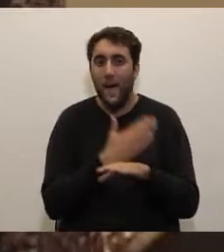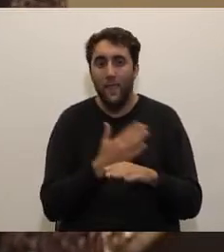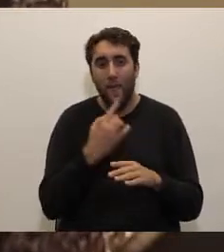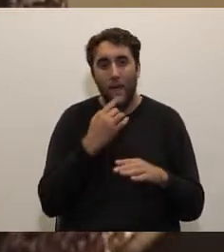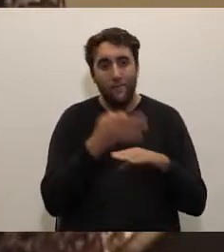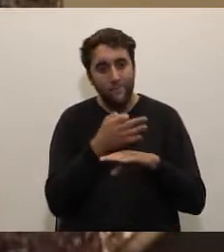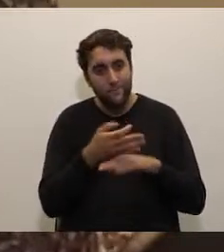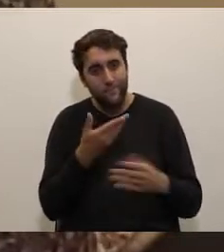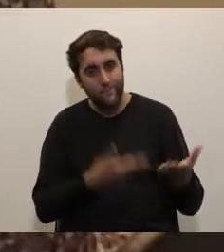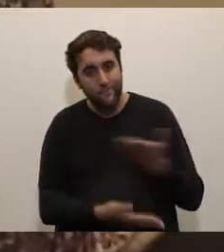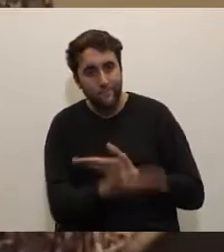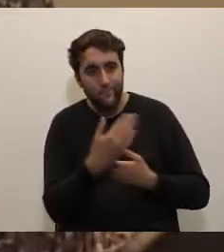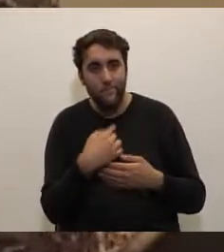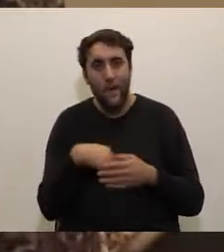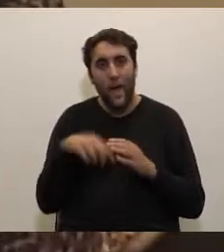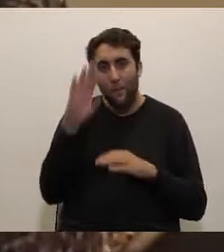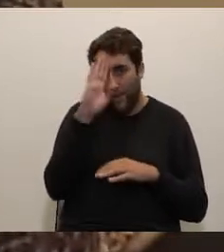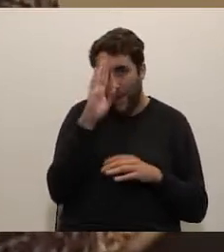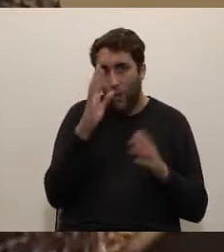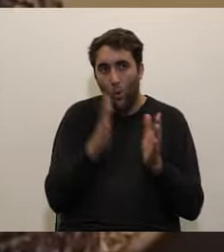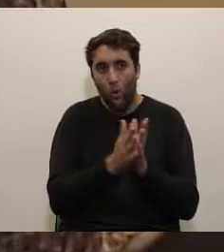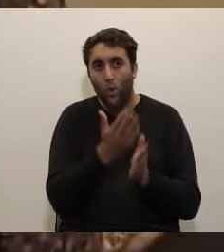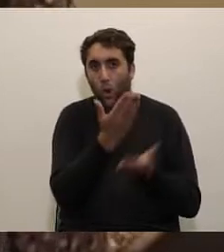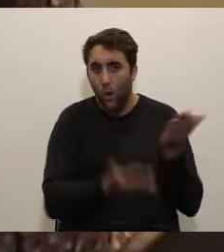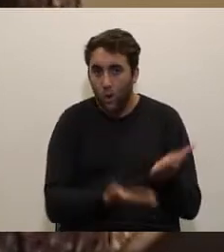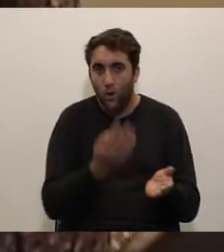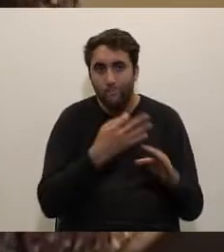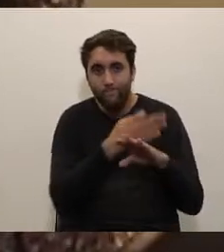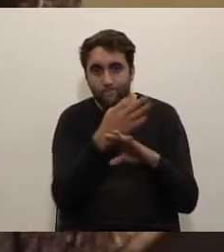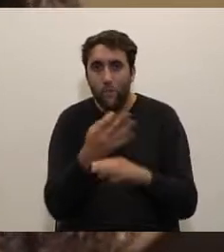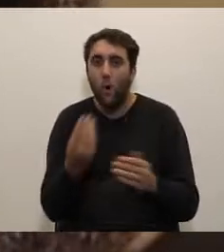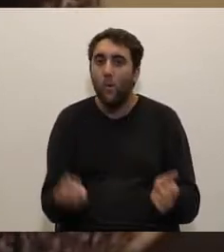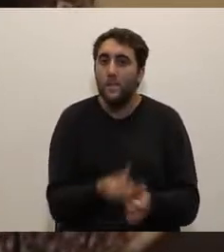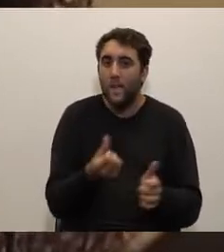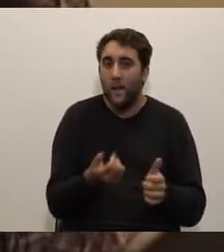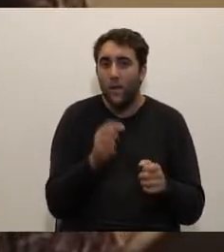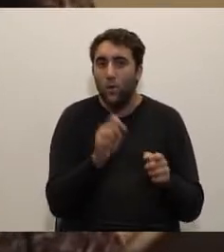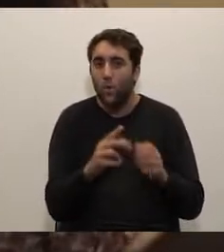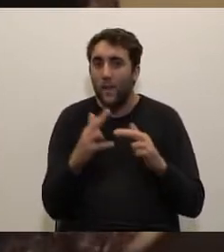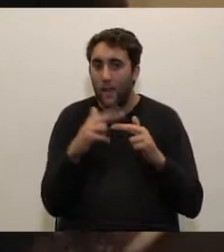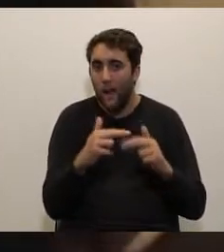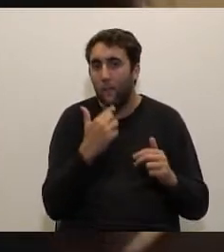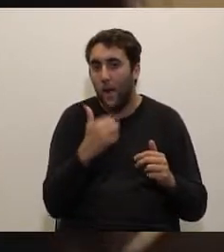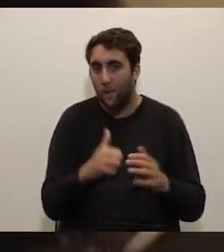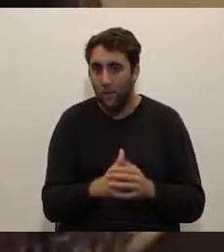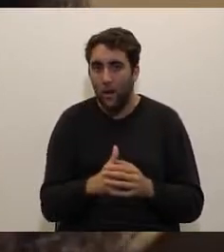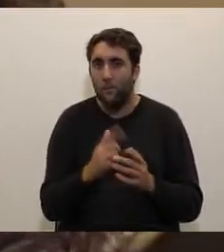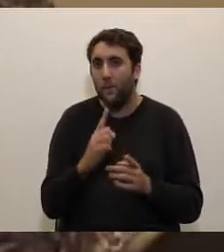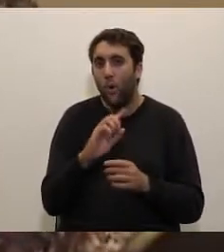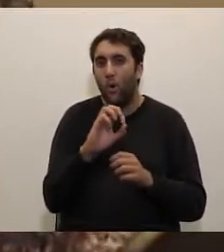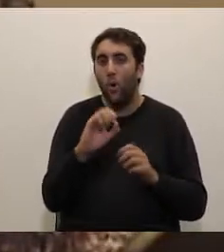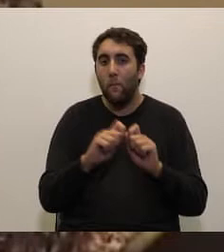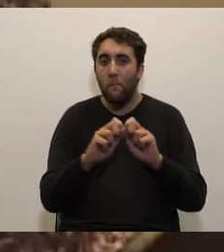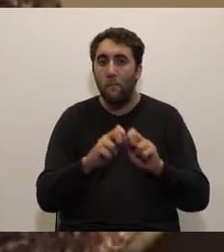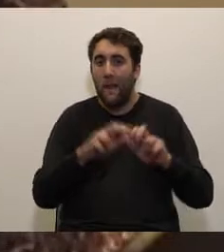formación mutua y de aprender colaborativamente también cómo usar estas herramientas. Y con estas herramientas me refiero, por ejemplo, a una